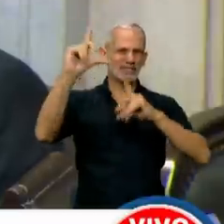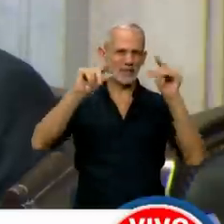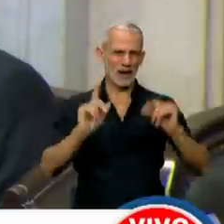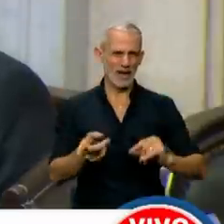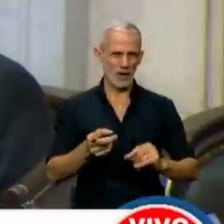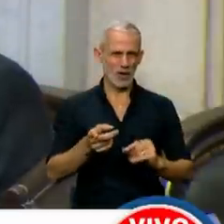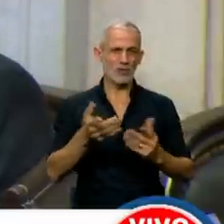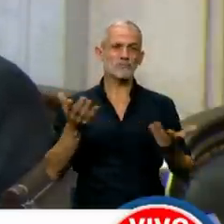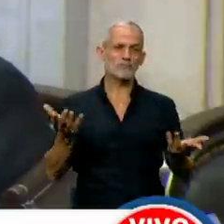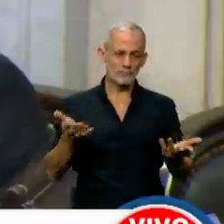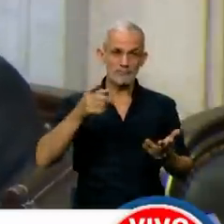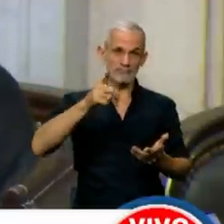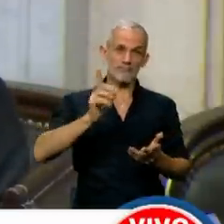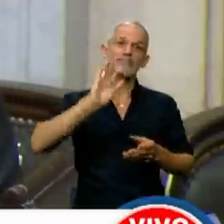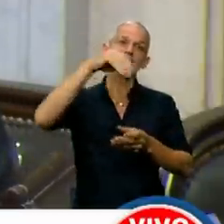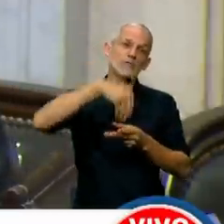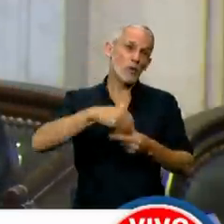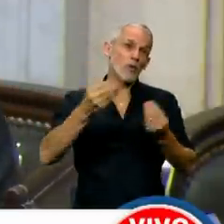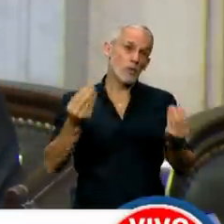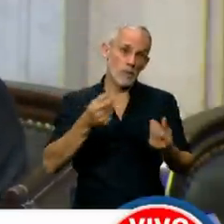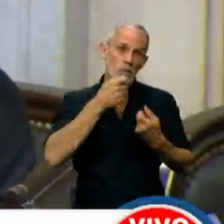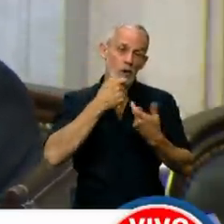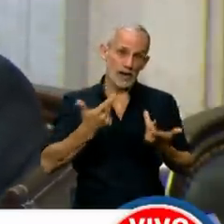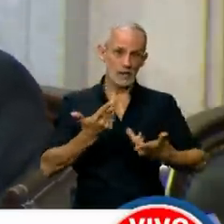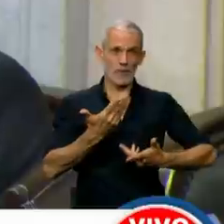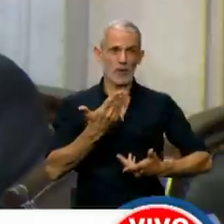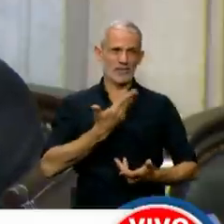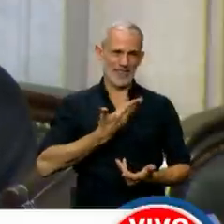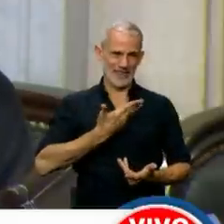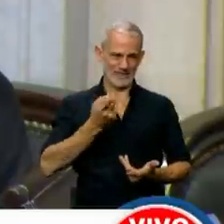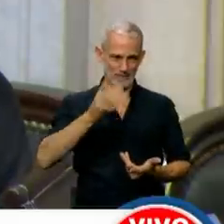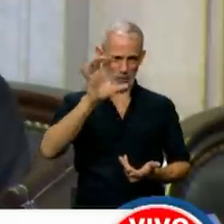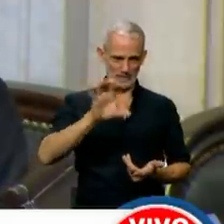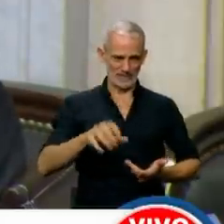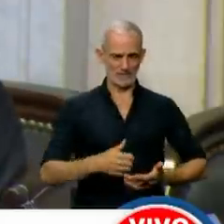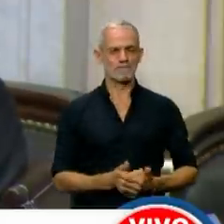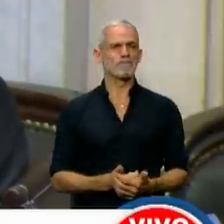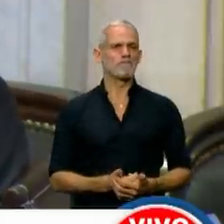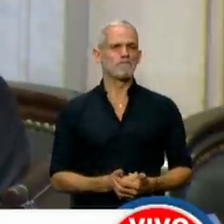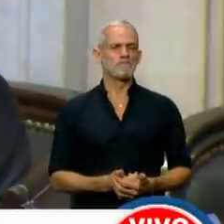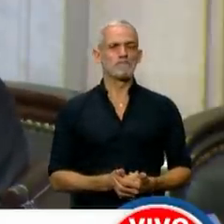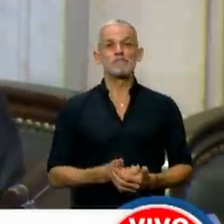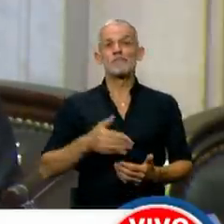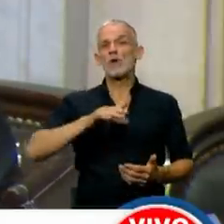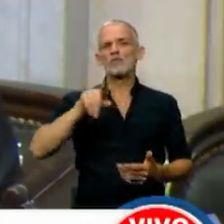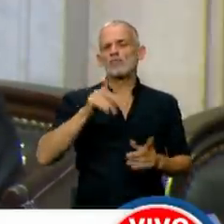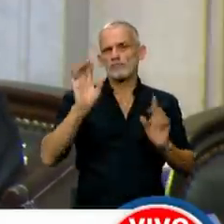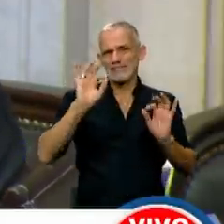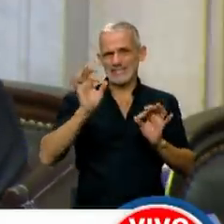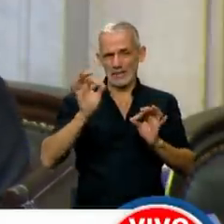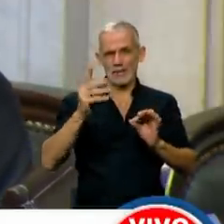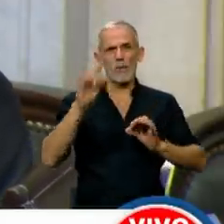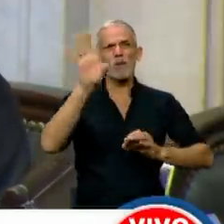la cual está incluida la provincia de santa fe todos sabemos que hoy la provincia santa fe y